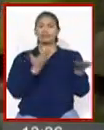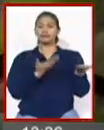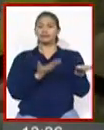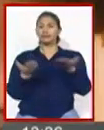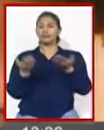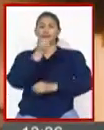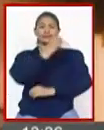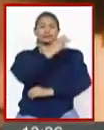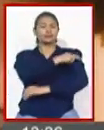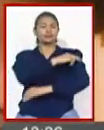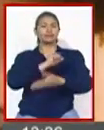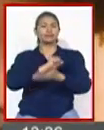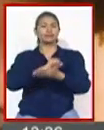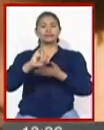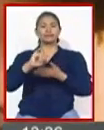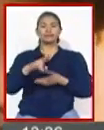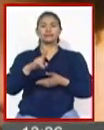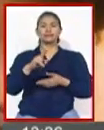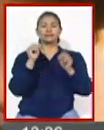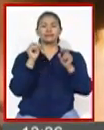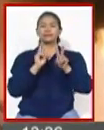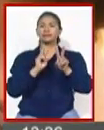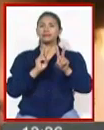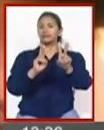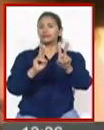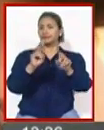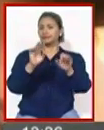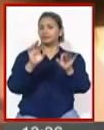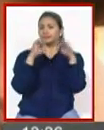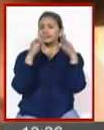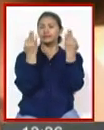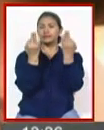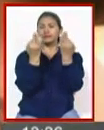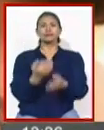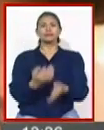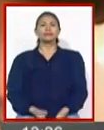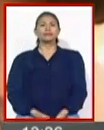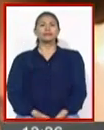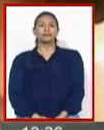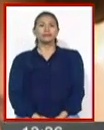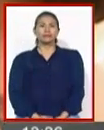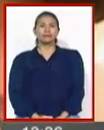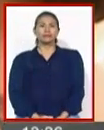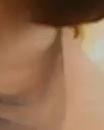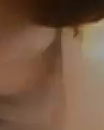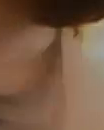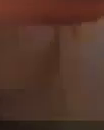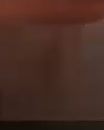del Hospital San Juan de Dios para ser velado por sus seres queridos.